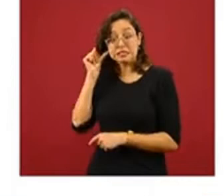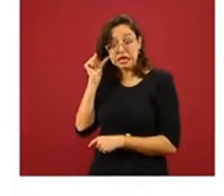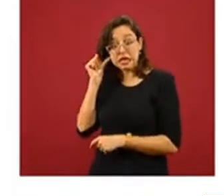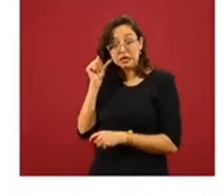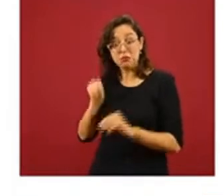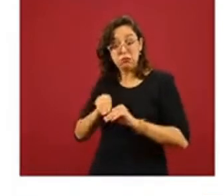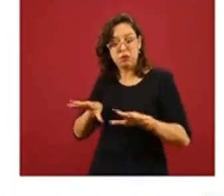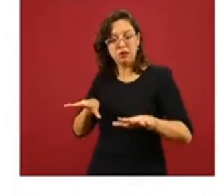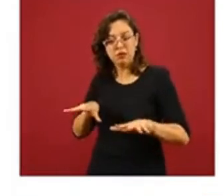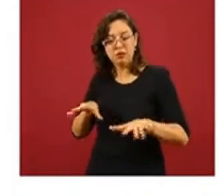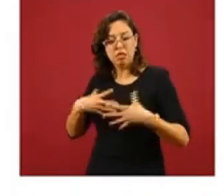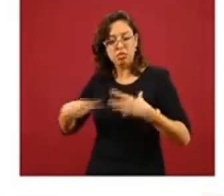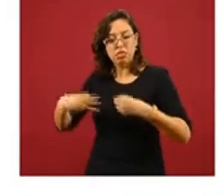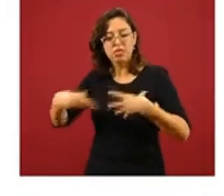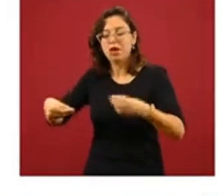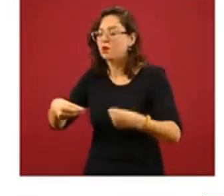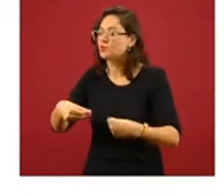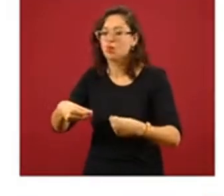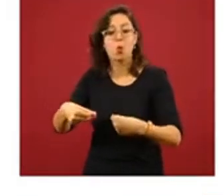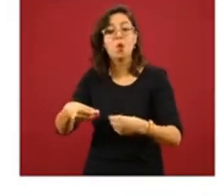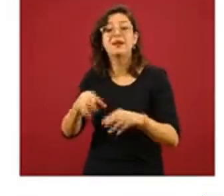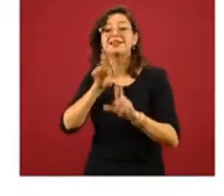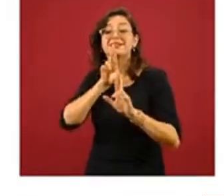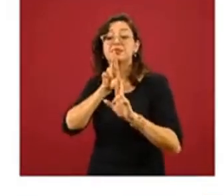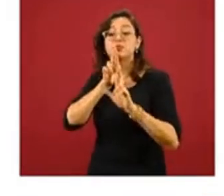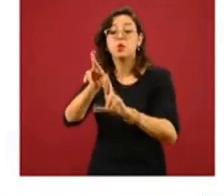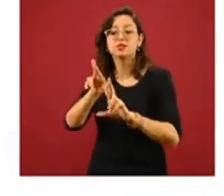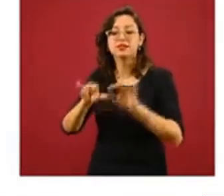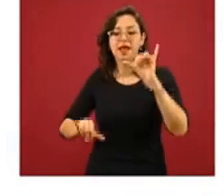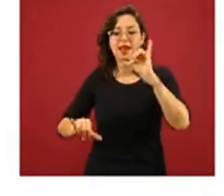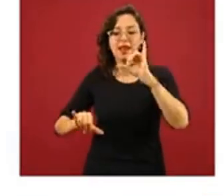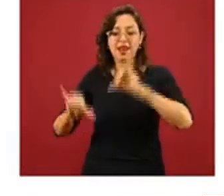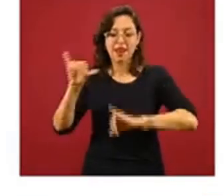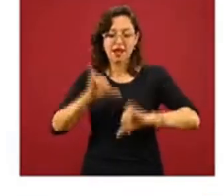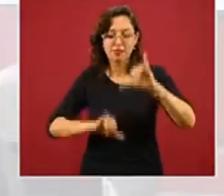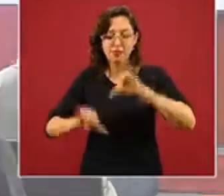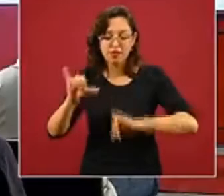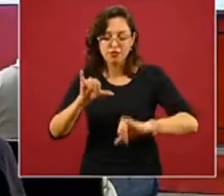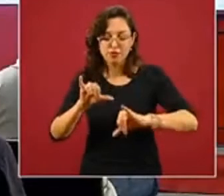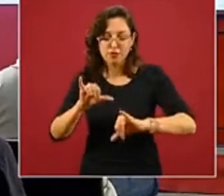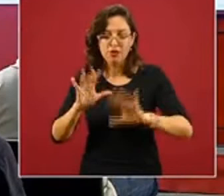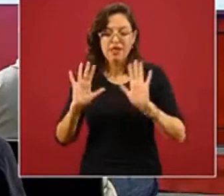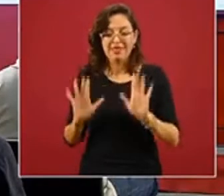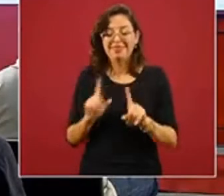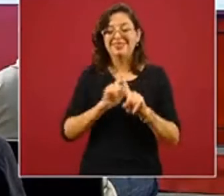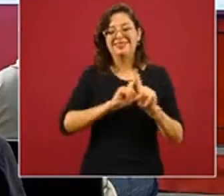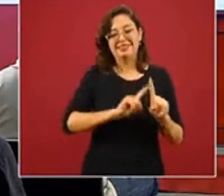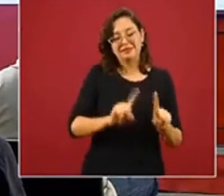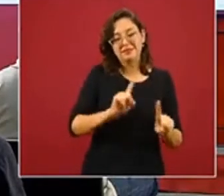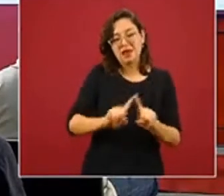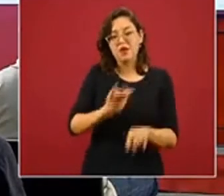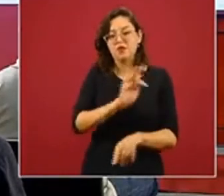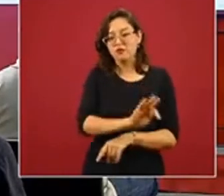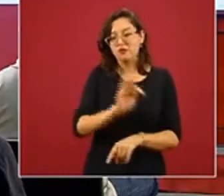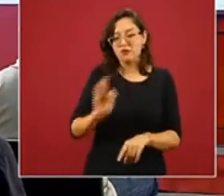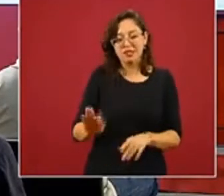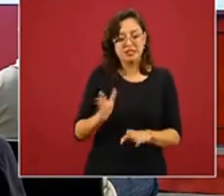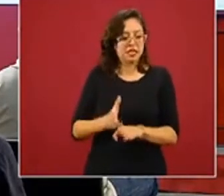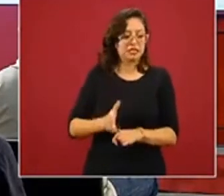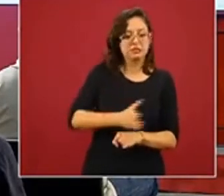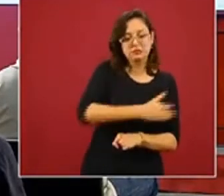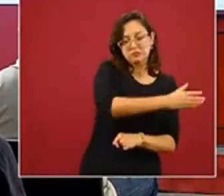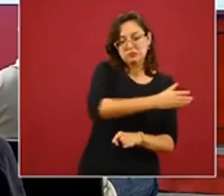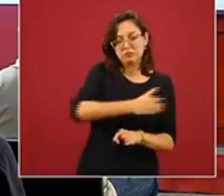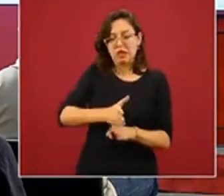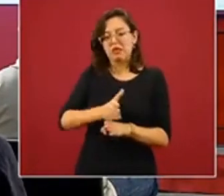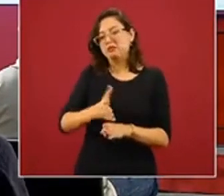24 horas. Estos, ustedes veían la gráfica anteriores, por fecha de inicio de síntomas, se distribuyen prácticamente en los últimos 10 a